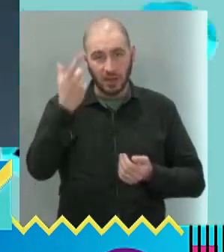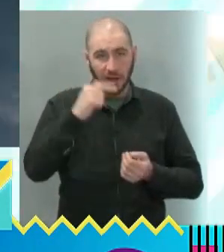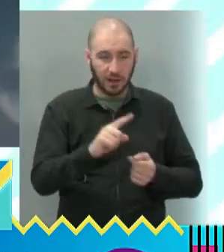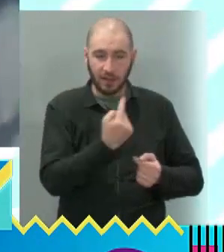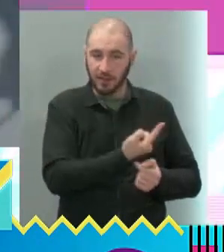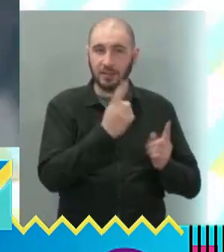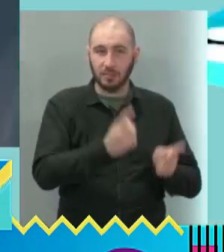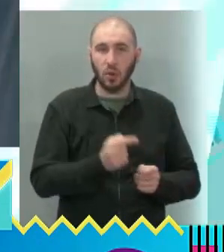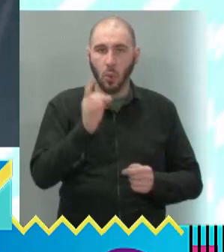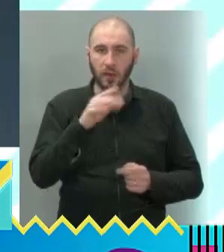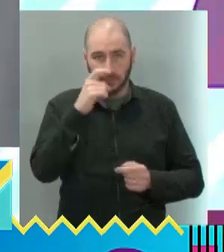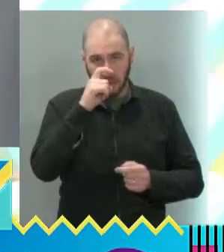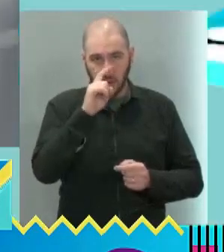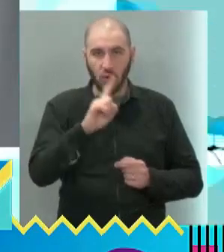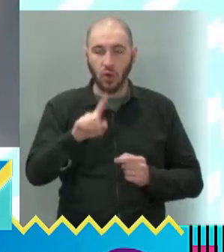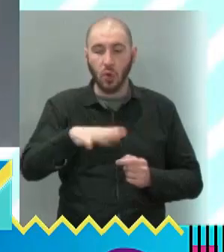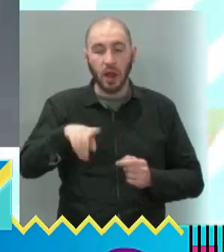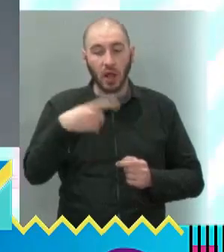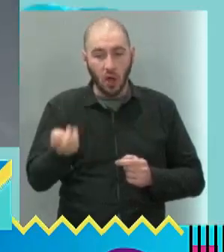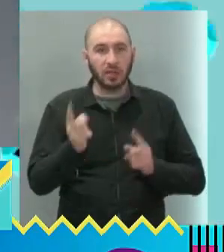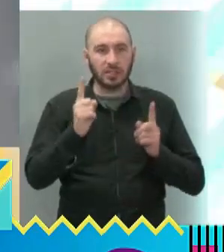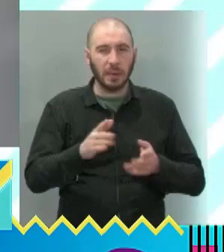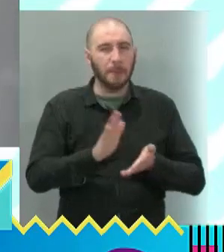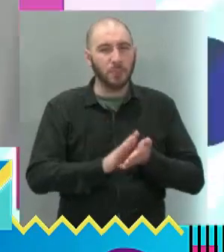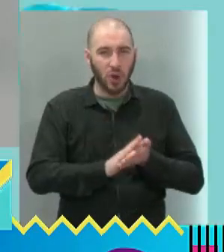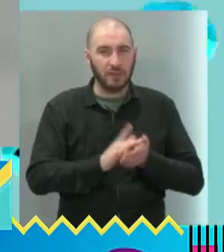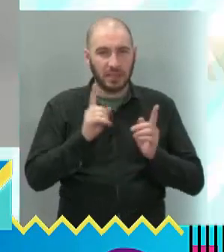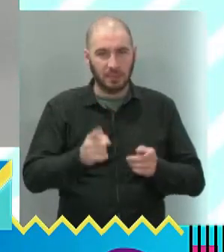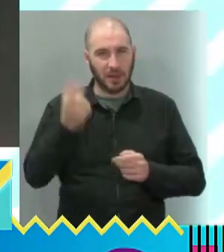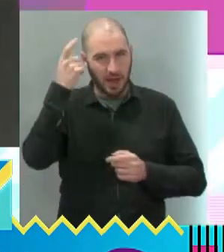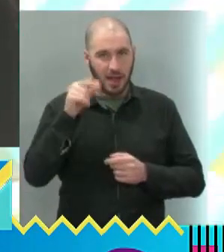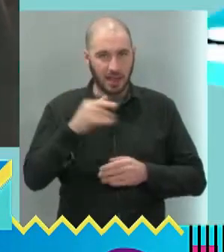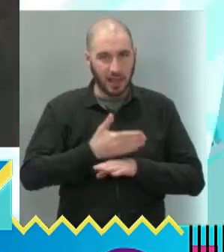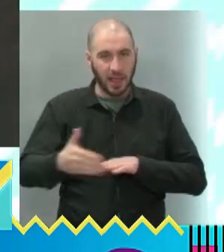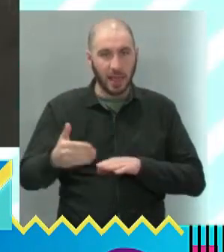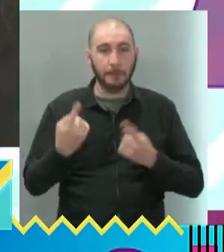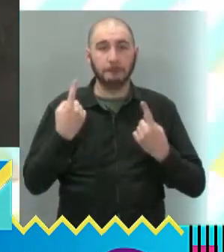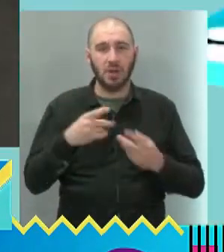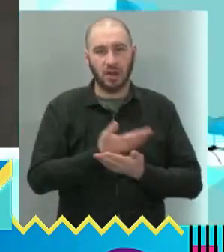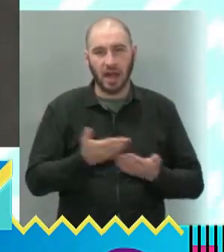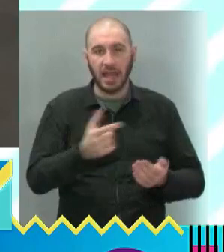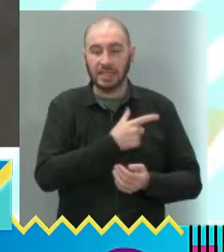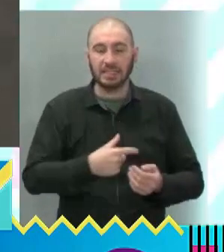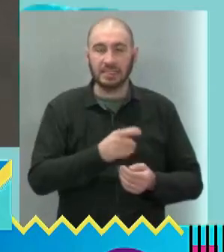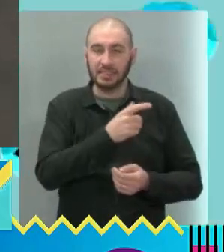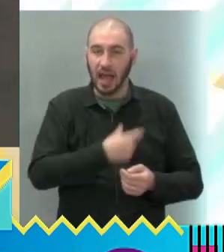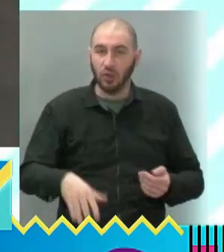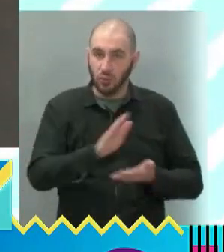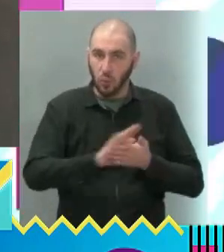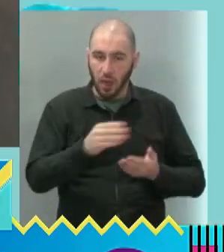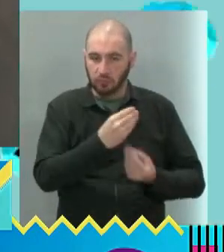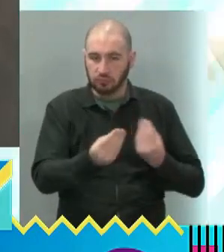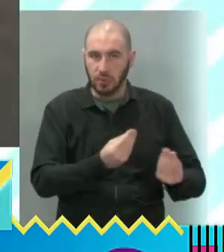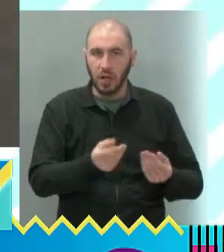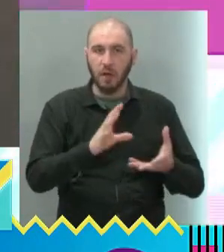fue solamente la de Belgrano, en otros lugares se hicieron algunos ensayos incluso monárquicos, pero en general los nuevos estados van a adoptar